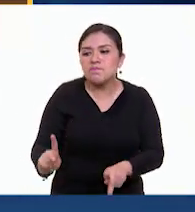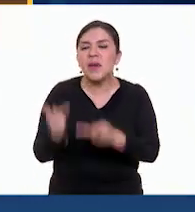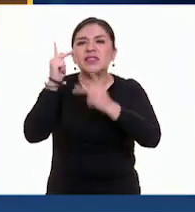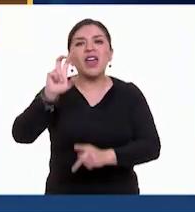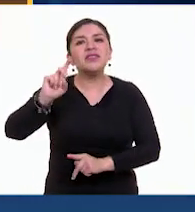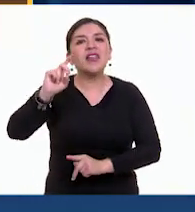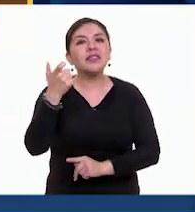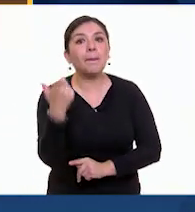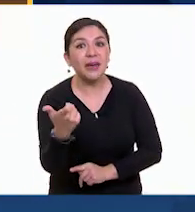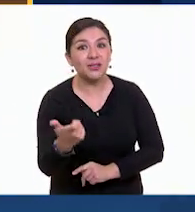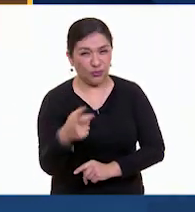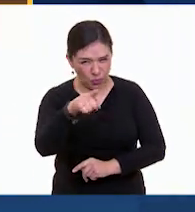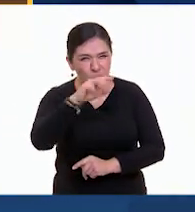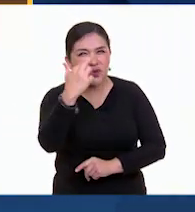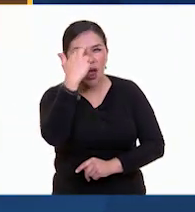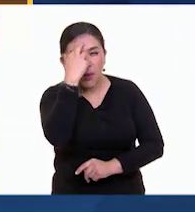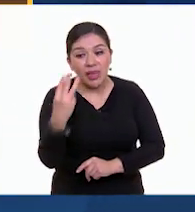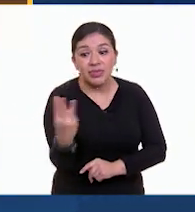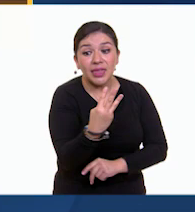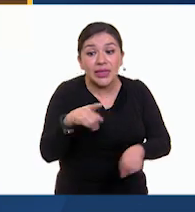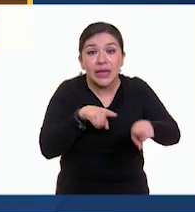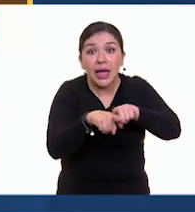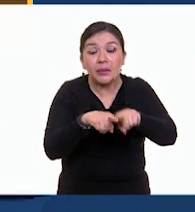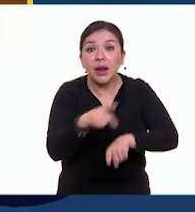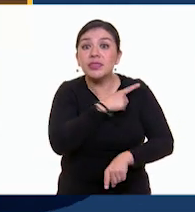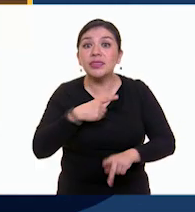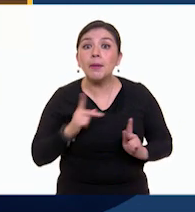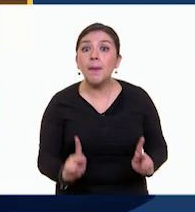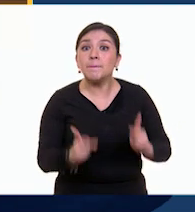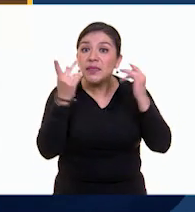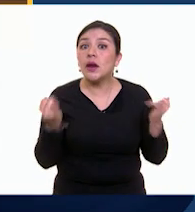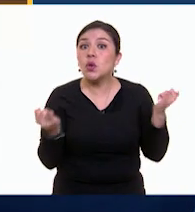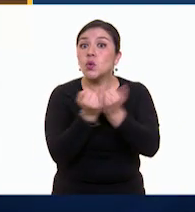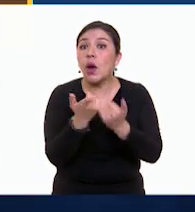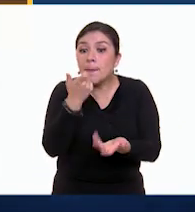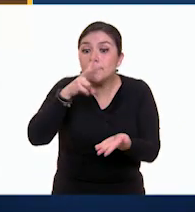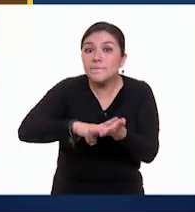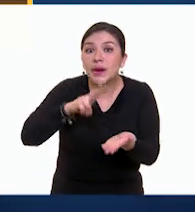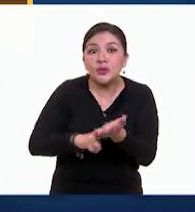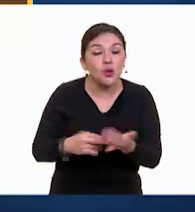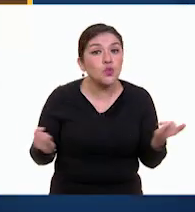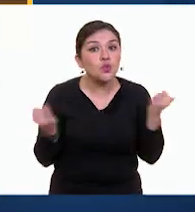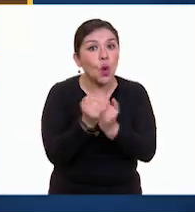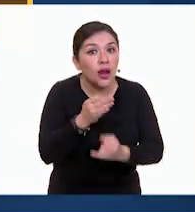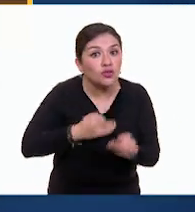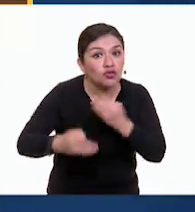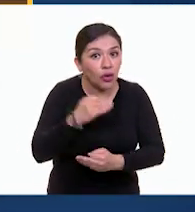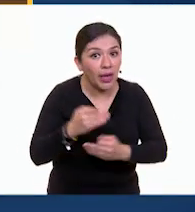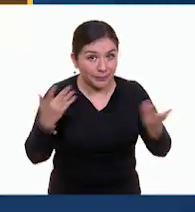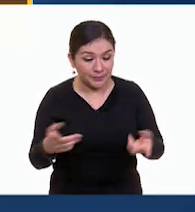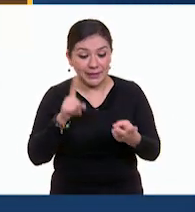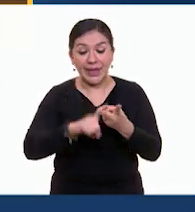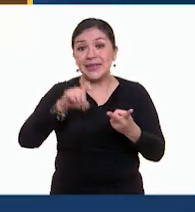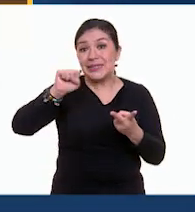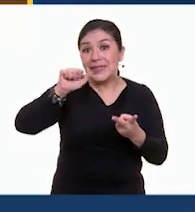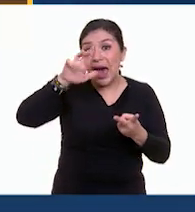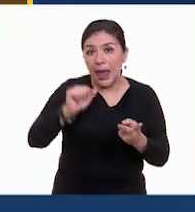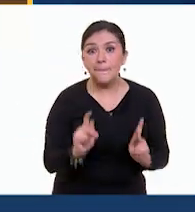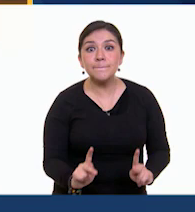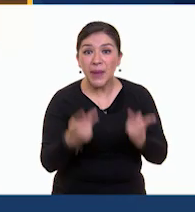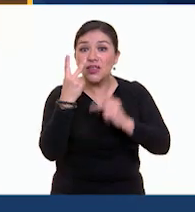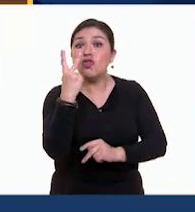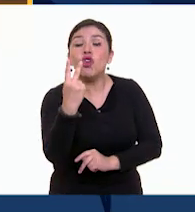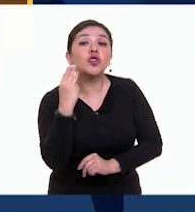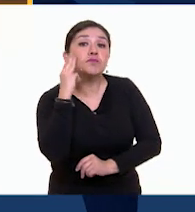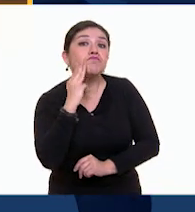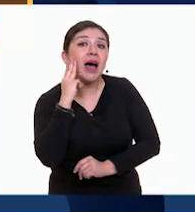pesos. Ajá. Acuérdate que las 3 hermanas tenían que vender al mismo precio las manzanas. Así que Sara vendió las